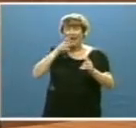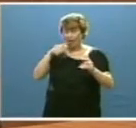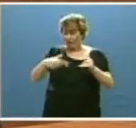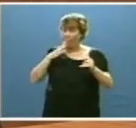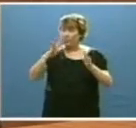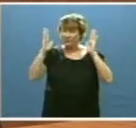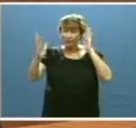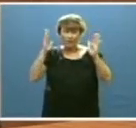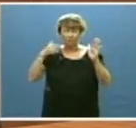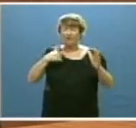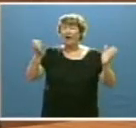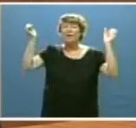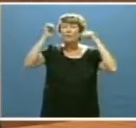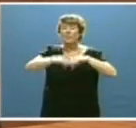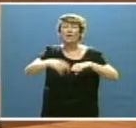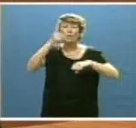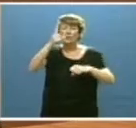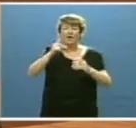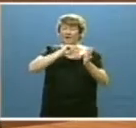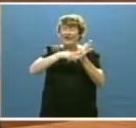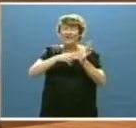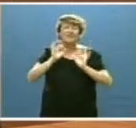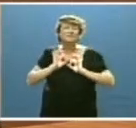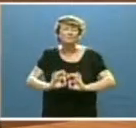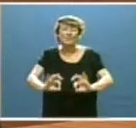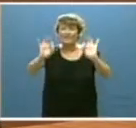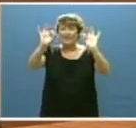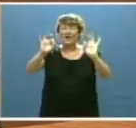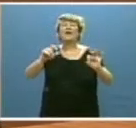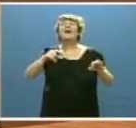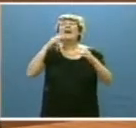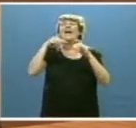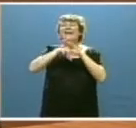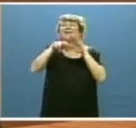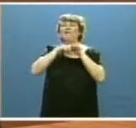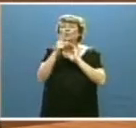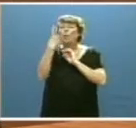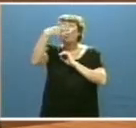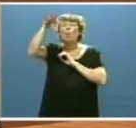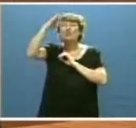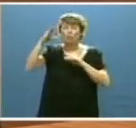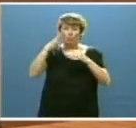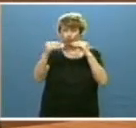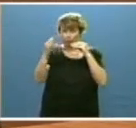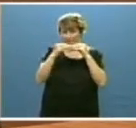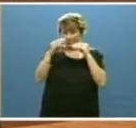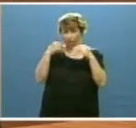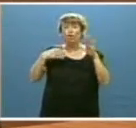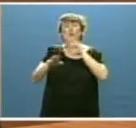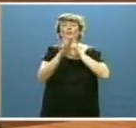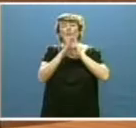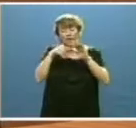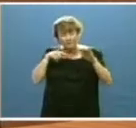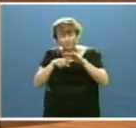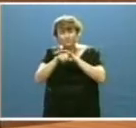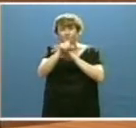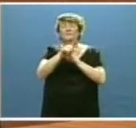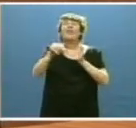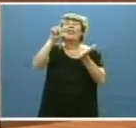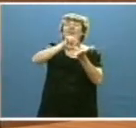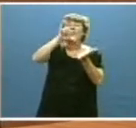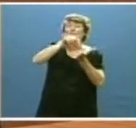aprobar una regulación específica de la historia social y del registro único de usuarios seguiremos avanzando en la transformación de los centros